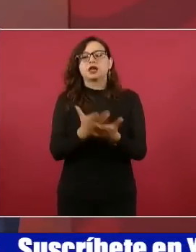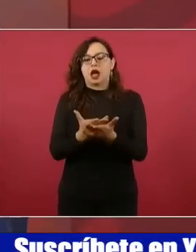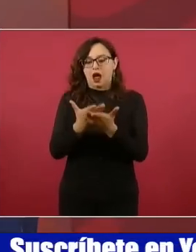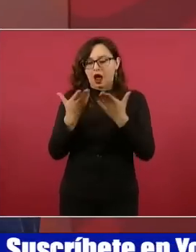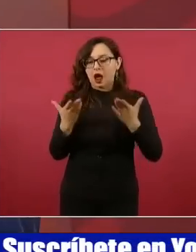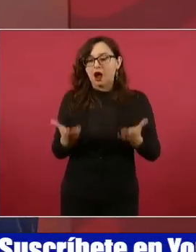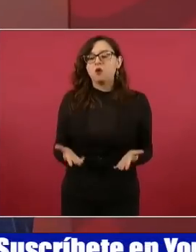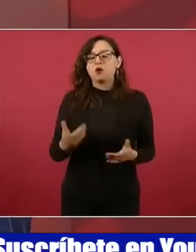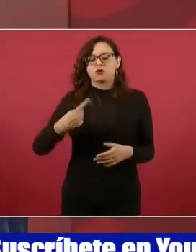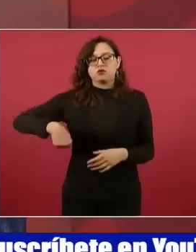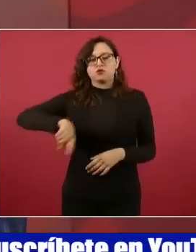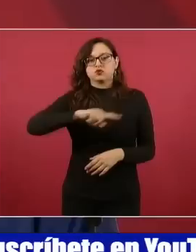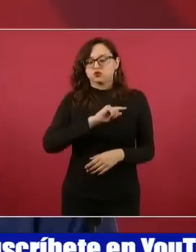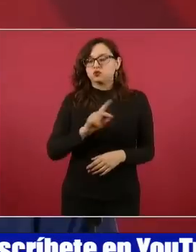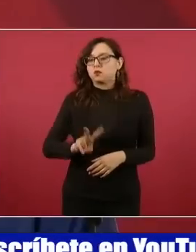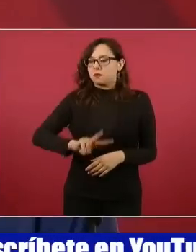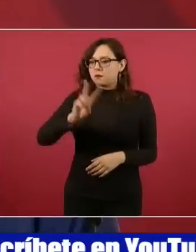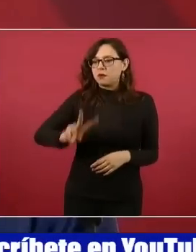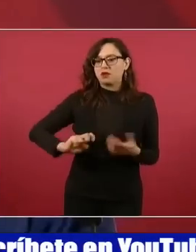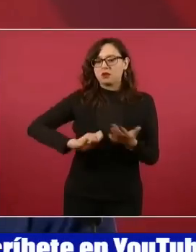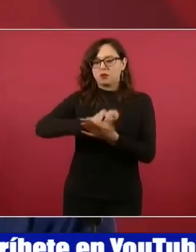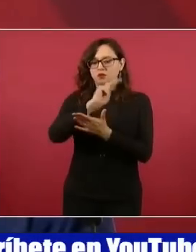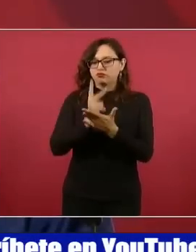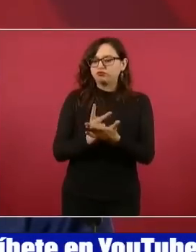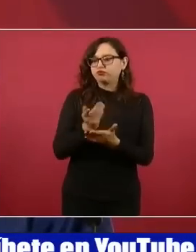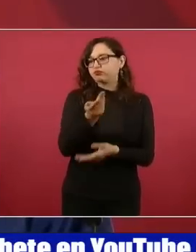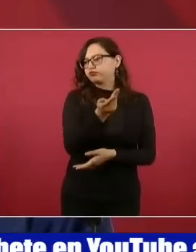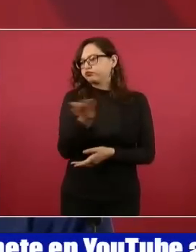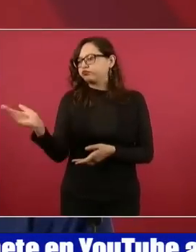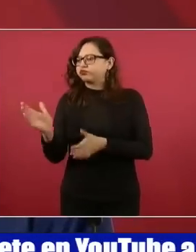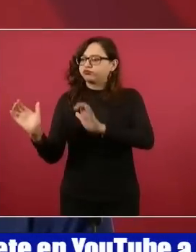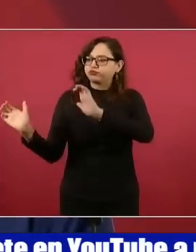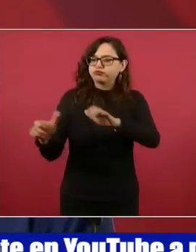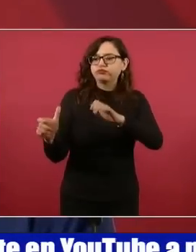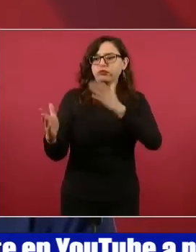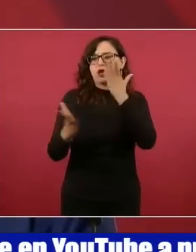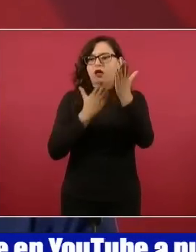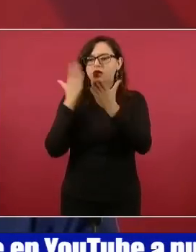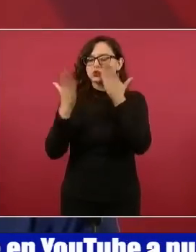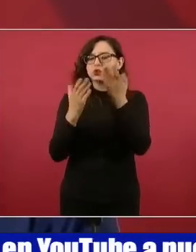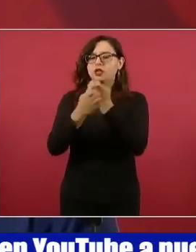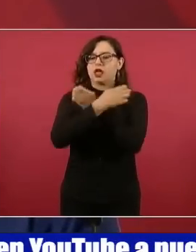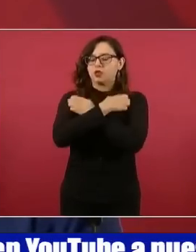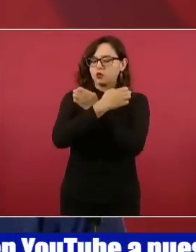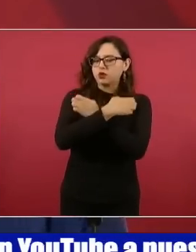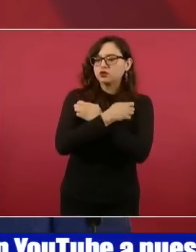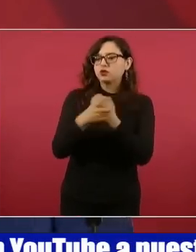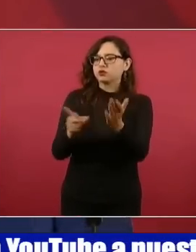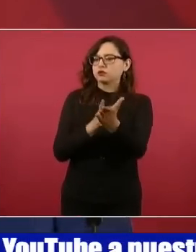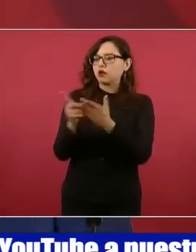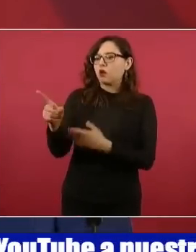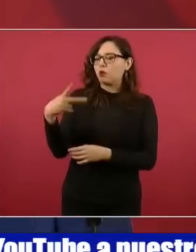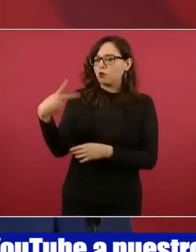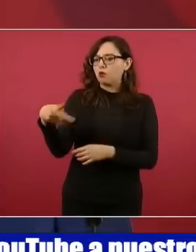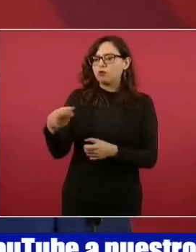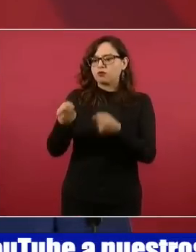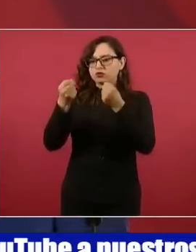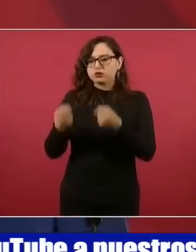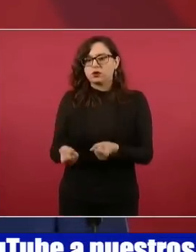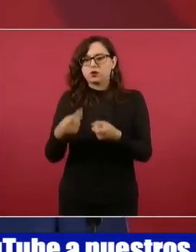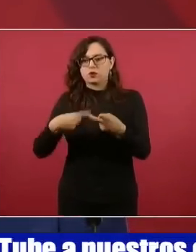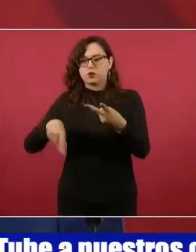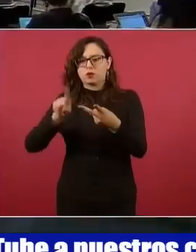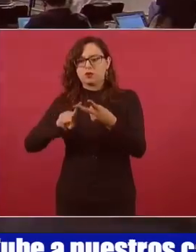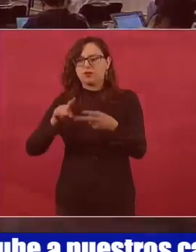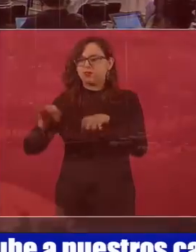decir que son iguales, y no son iguales, dice el presidente López Obrador, que él está en la presidencia de México por decisión del pueblo de México,